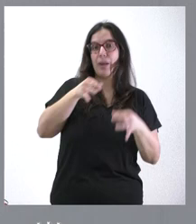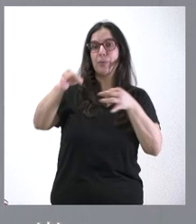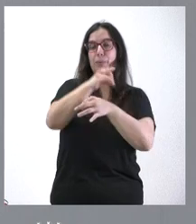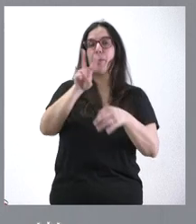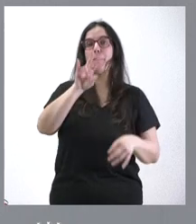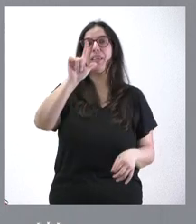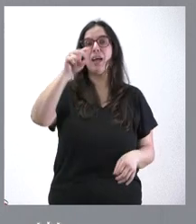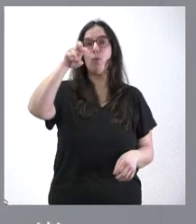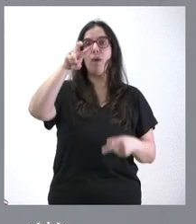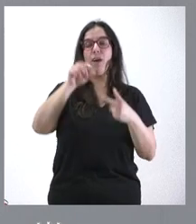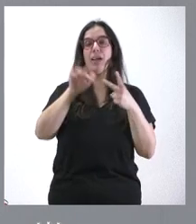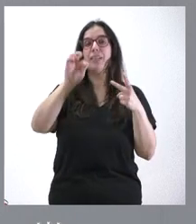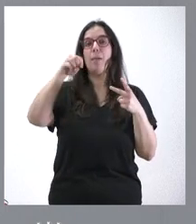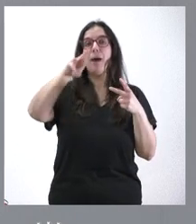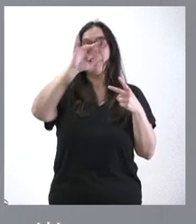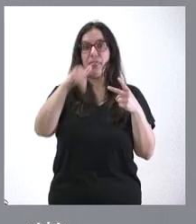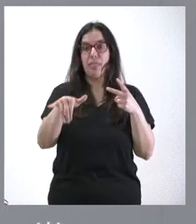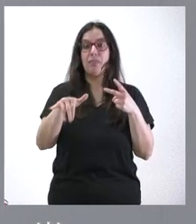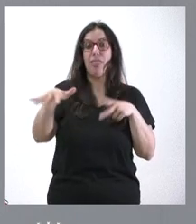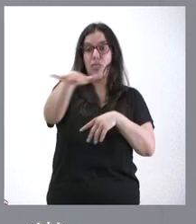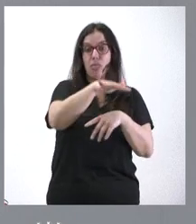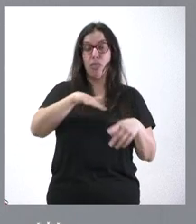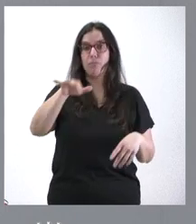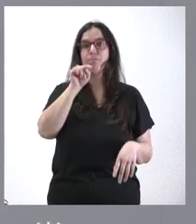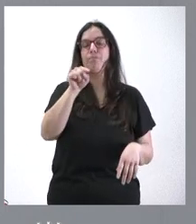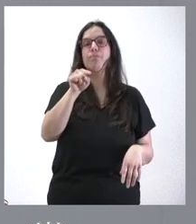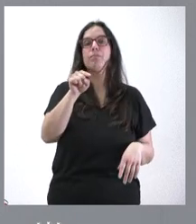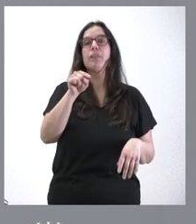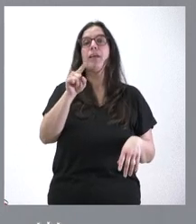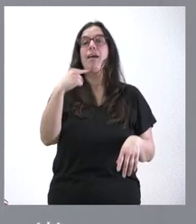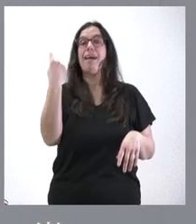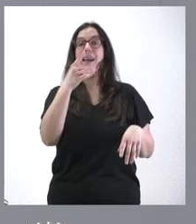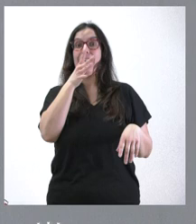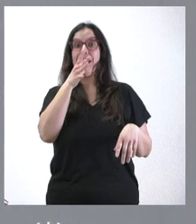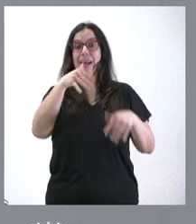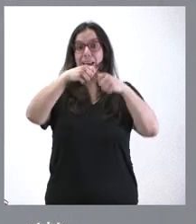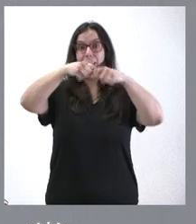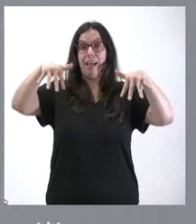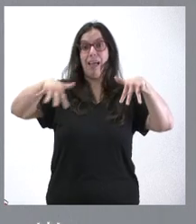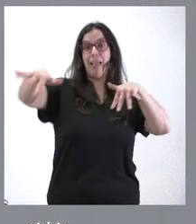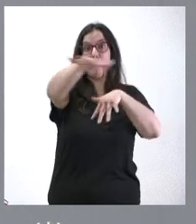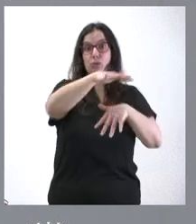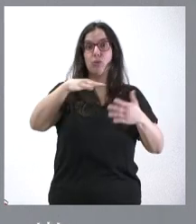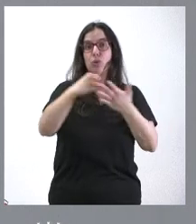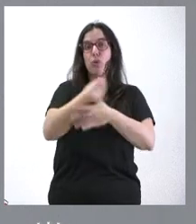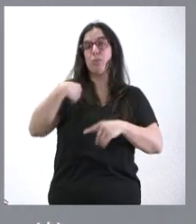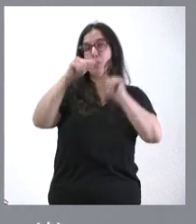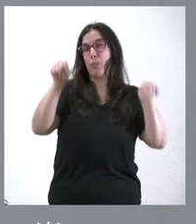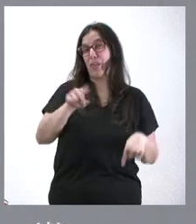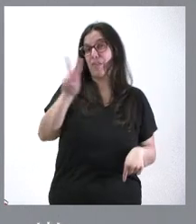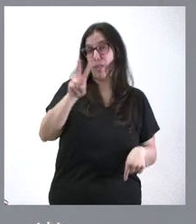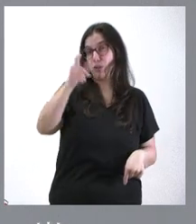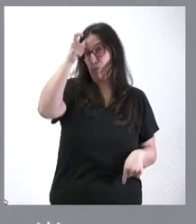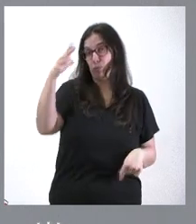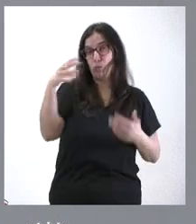mancio y tamariz de Campos y el regadío también todos ellos municipios de la provincia de vallolid